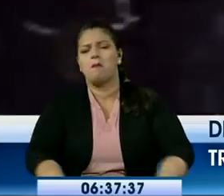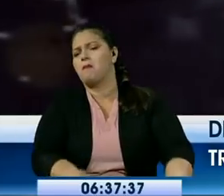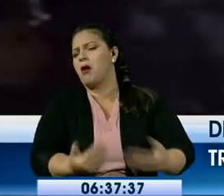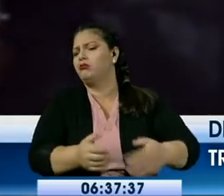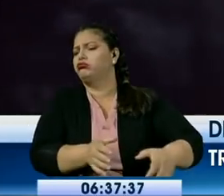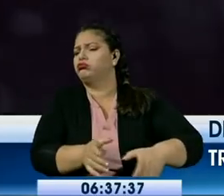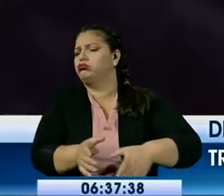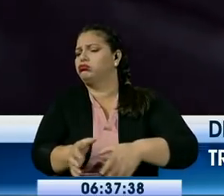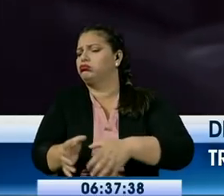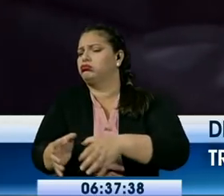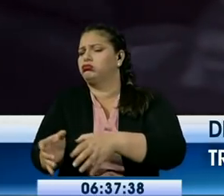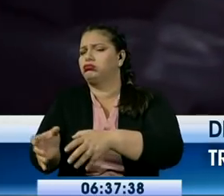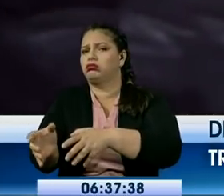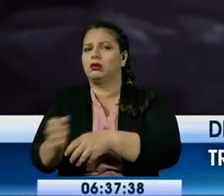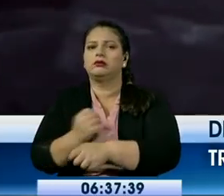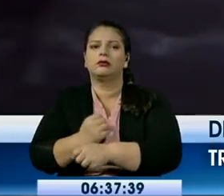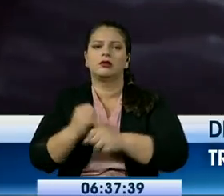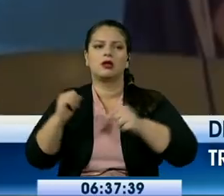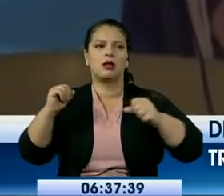es. ¡Baje!